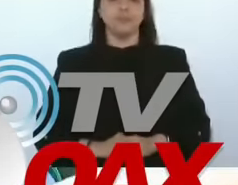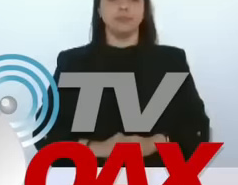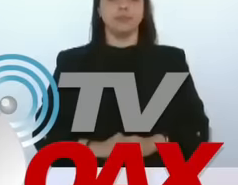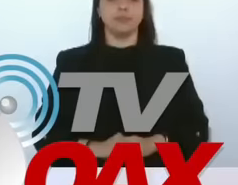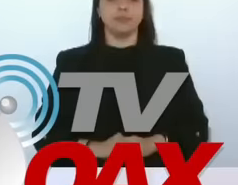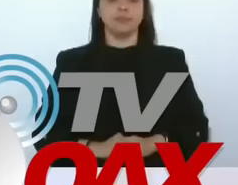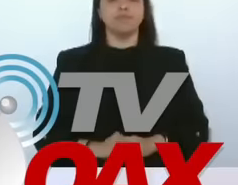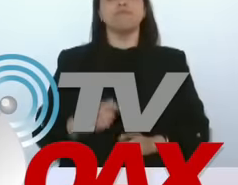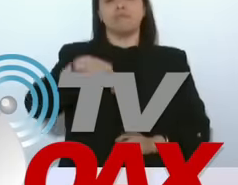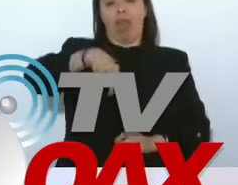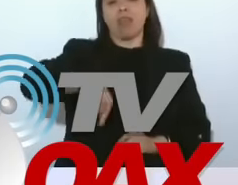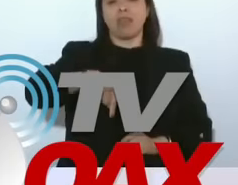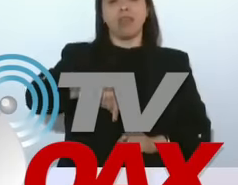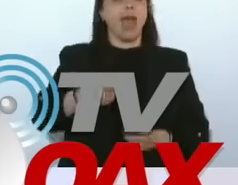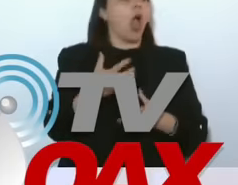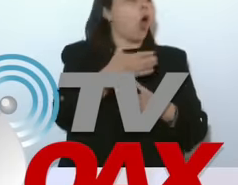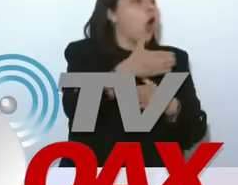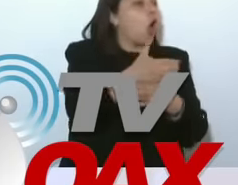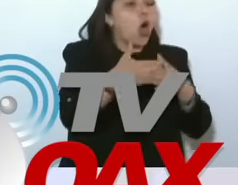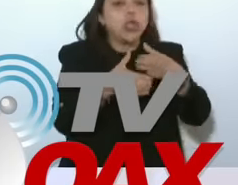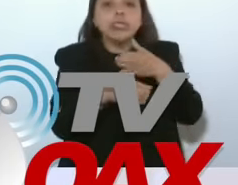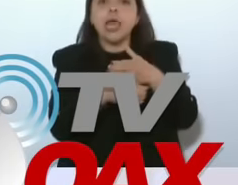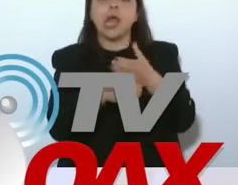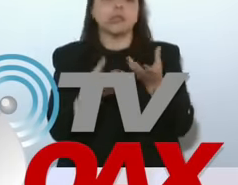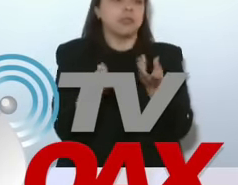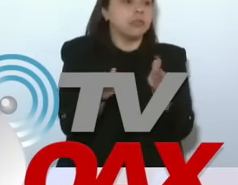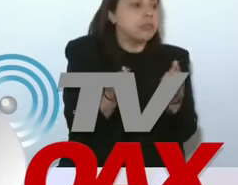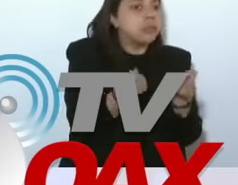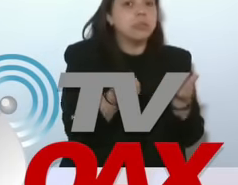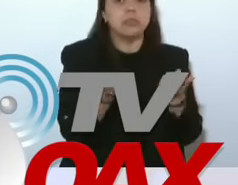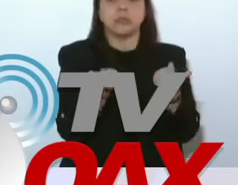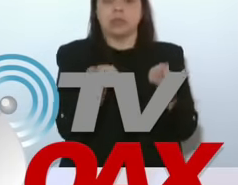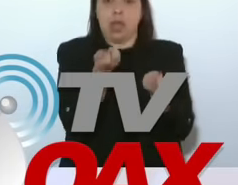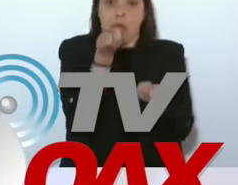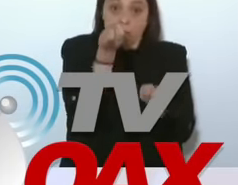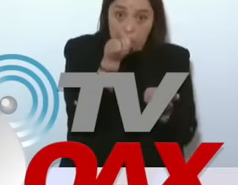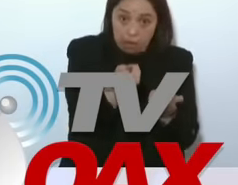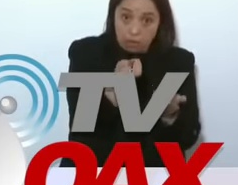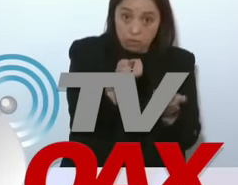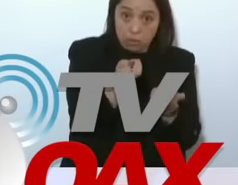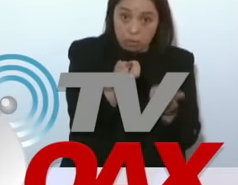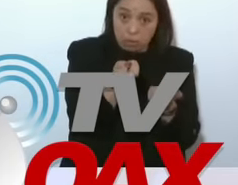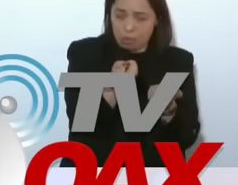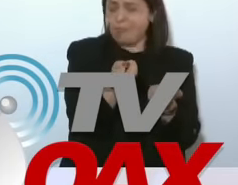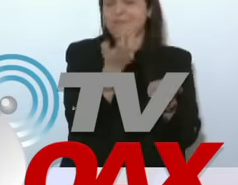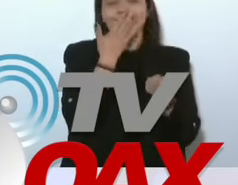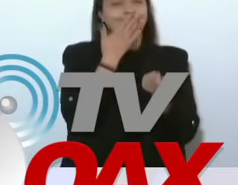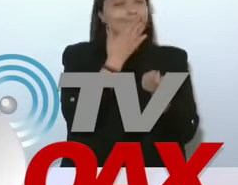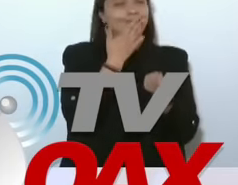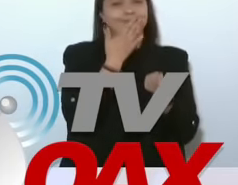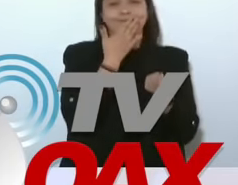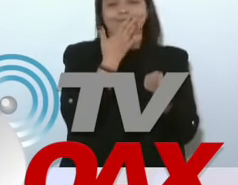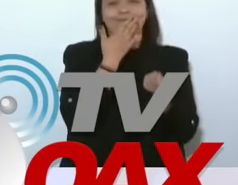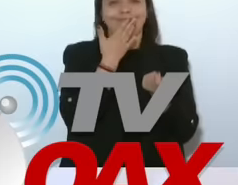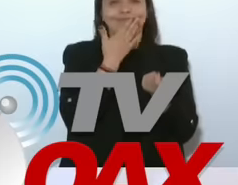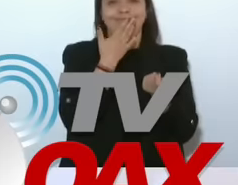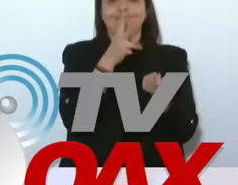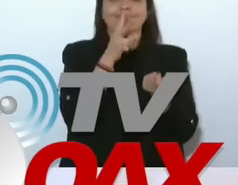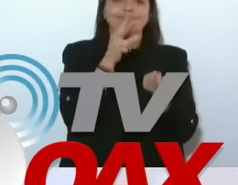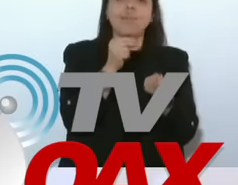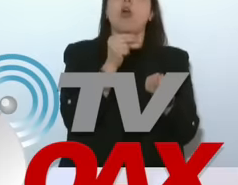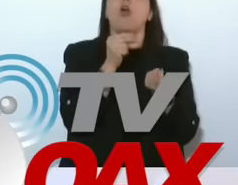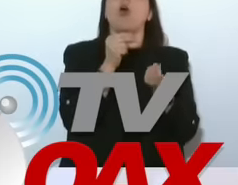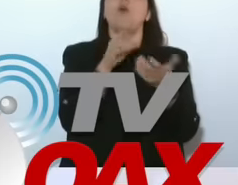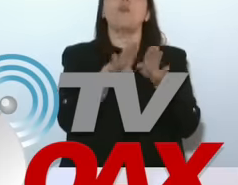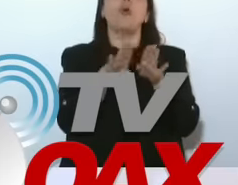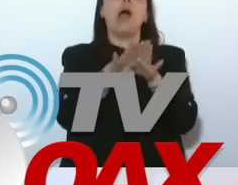Qué bueno que lo material no tiene que ver con obtener, lograr alcanzar